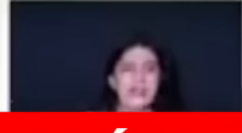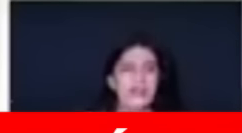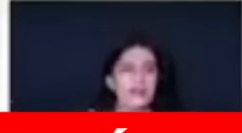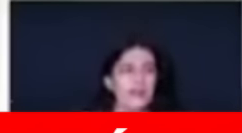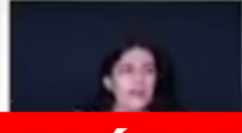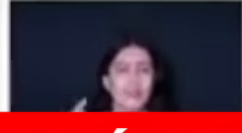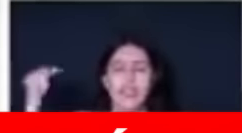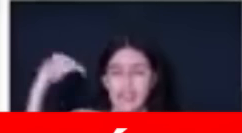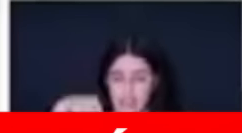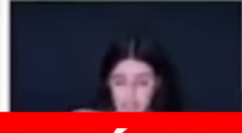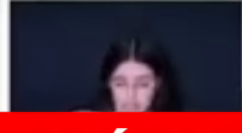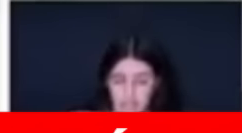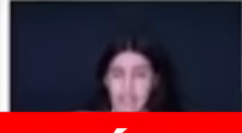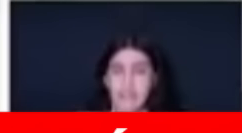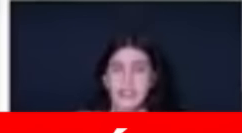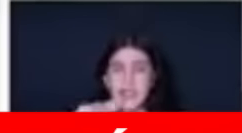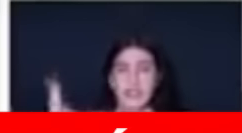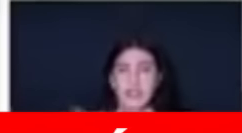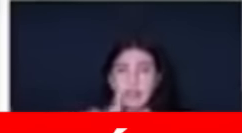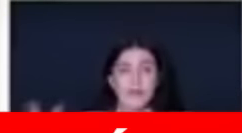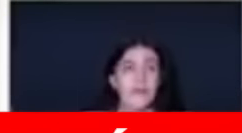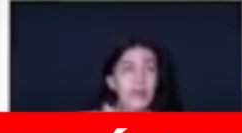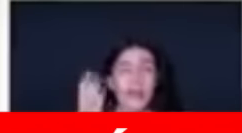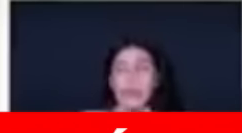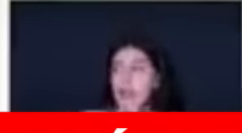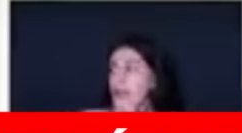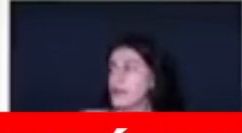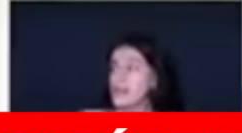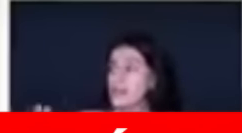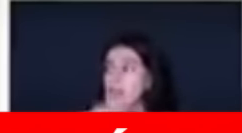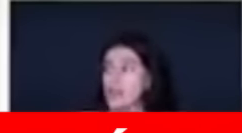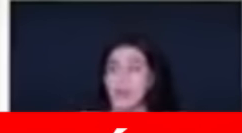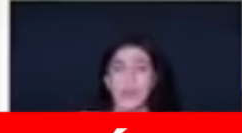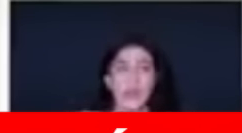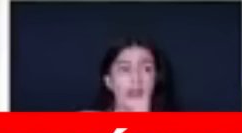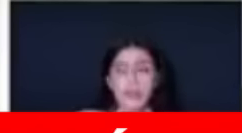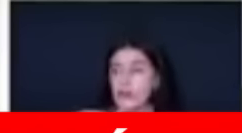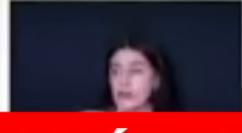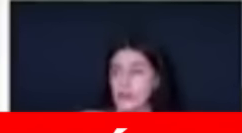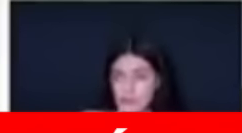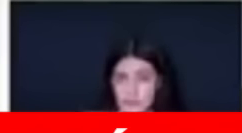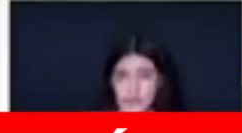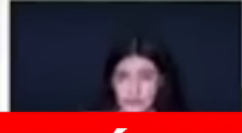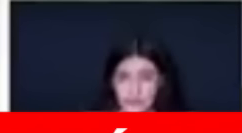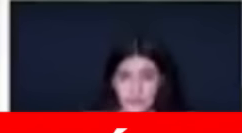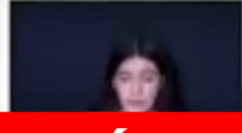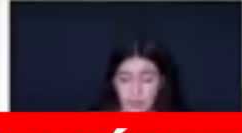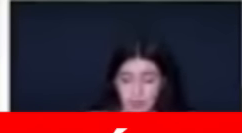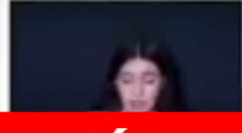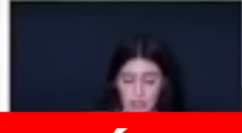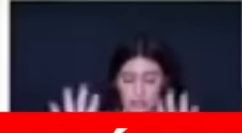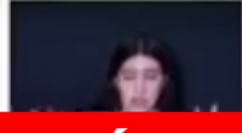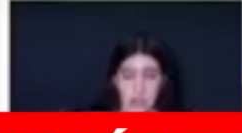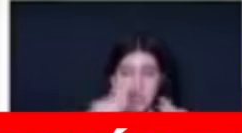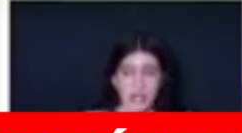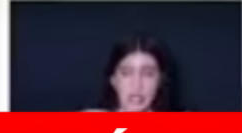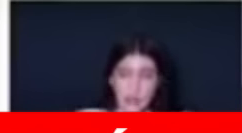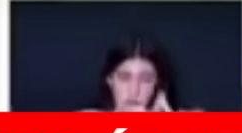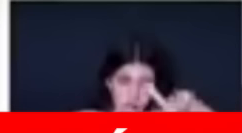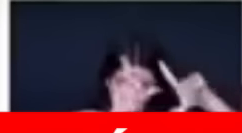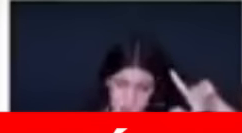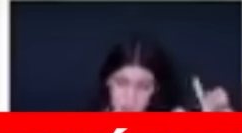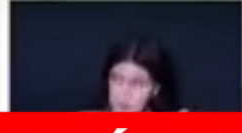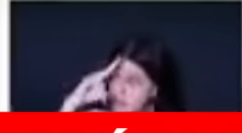desde aquí, desde Chihuahua, queremos hacer un llamado fuerte y claro a todo